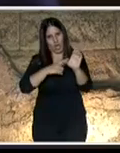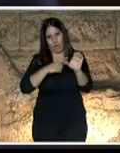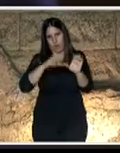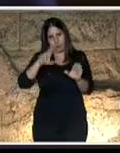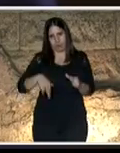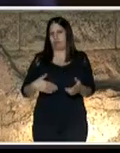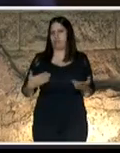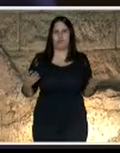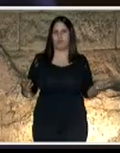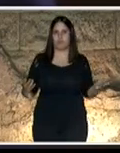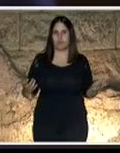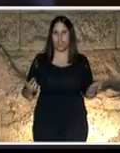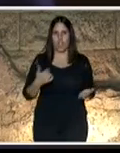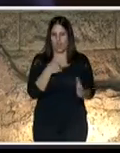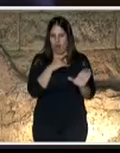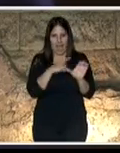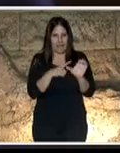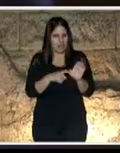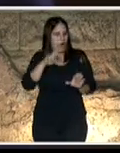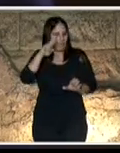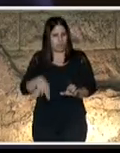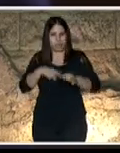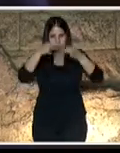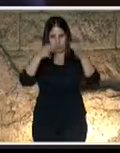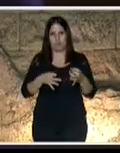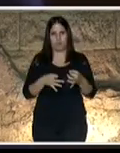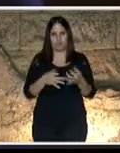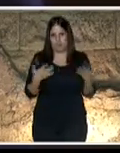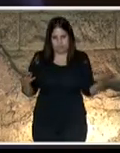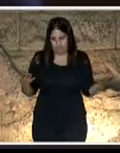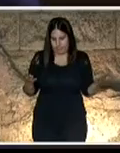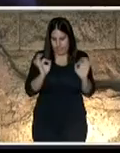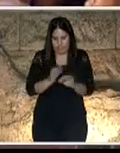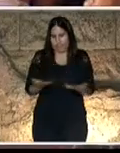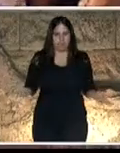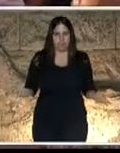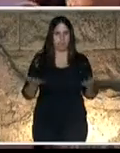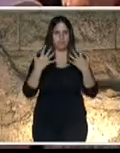afirmar más si soy o no extremeño? Luego, soy extremeño.